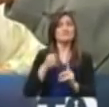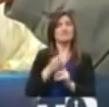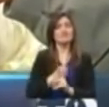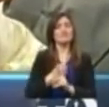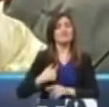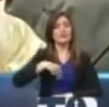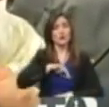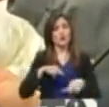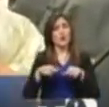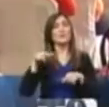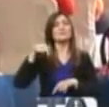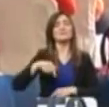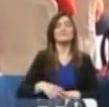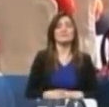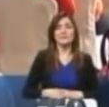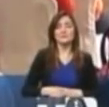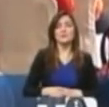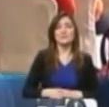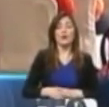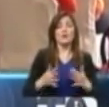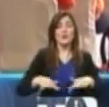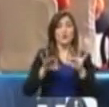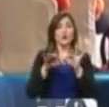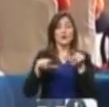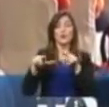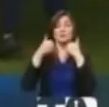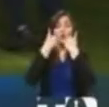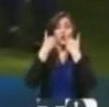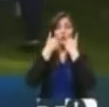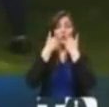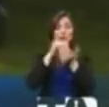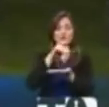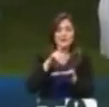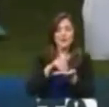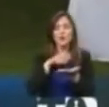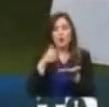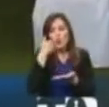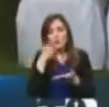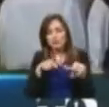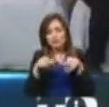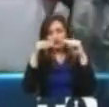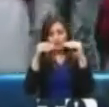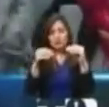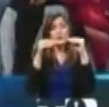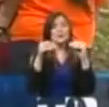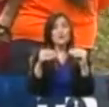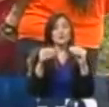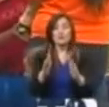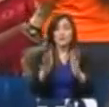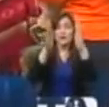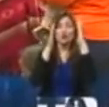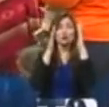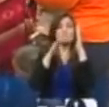donde estamos, en el lugar donde estamos. Resalta que existen espacios adecuados para tal efecto, mismos que les permiten dotar a sus hijos de